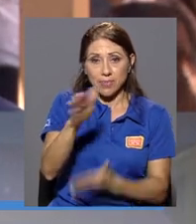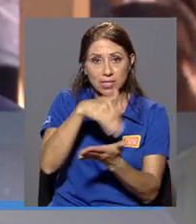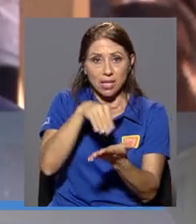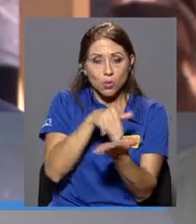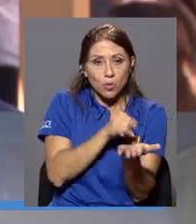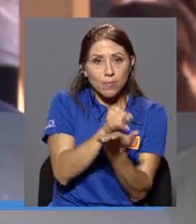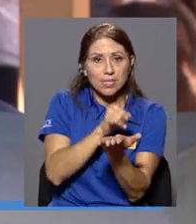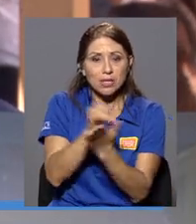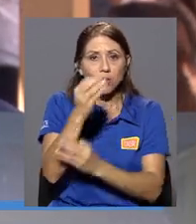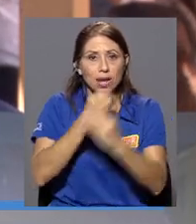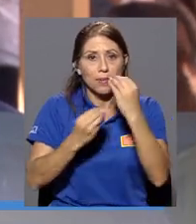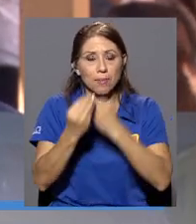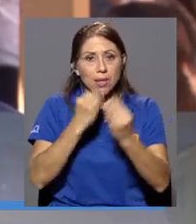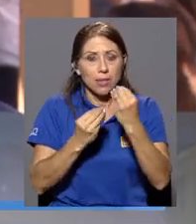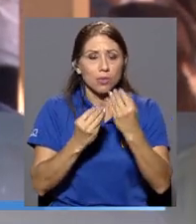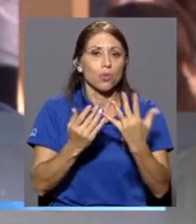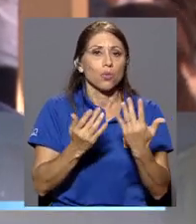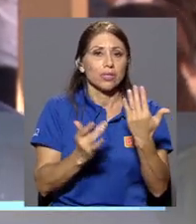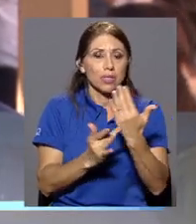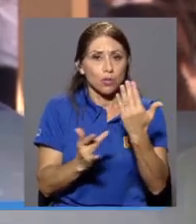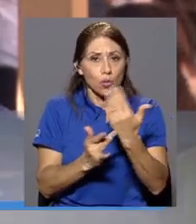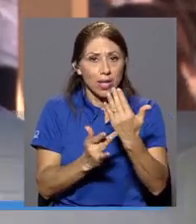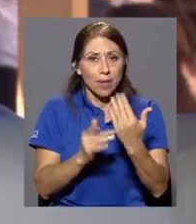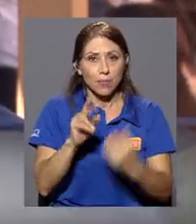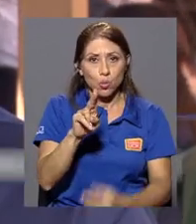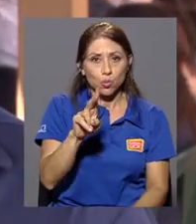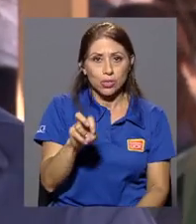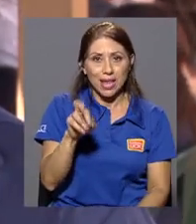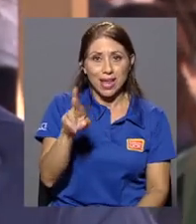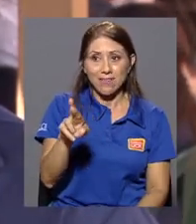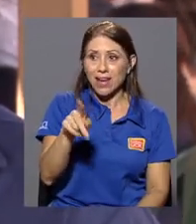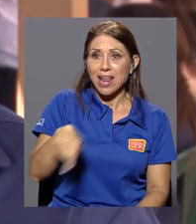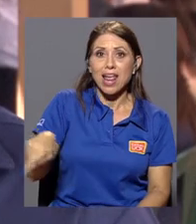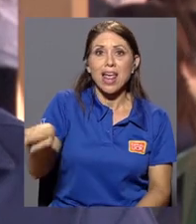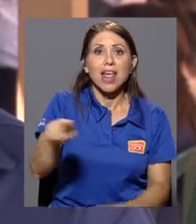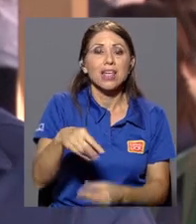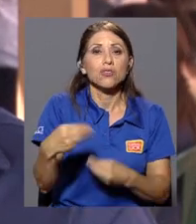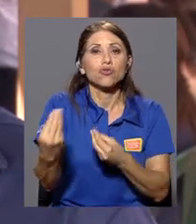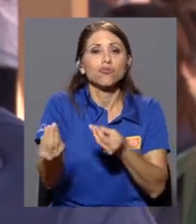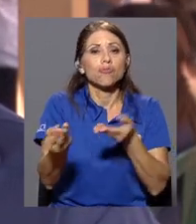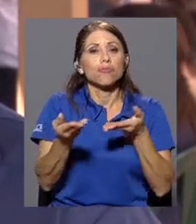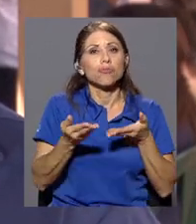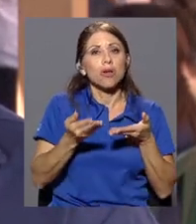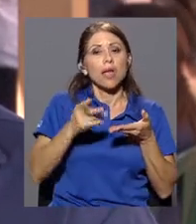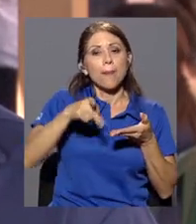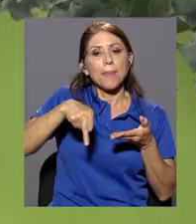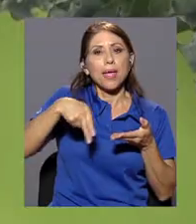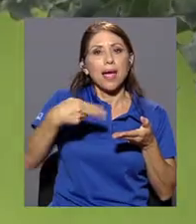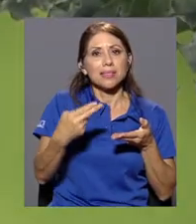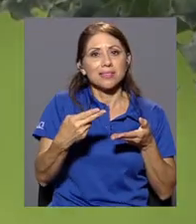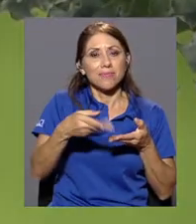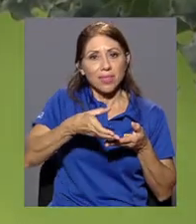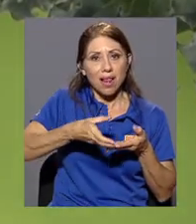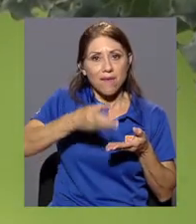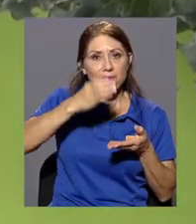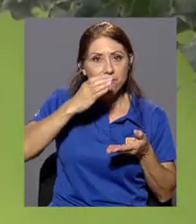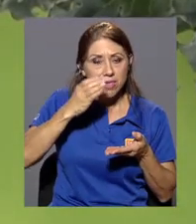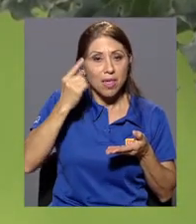UCR. Ellos nos colaboraron en lo que es la consolidación del pH de la bebida para que esta